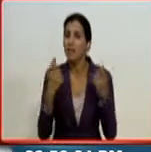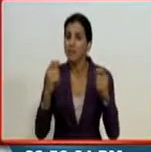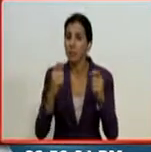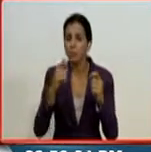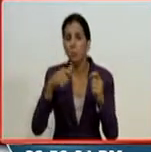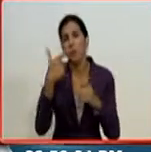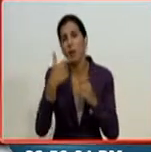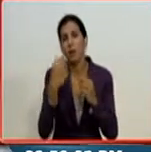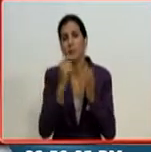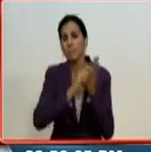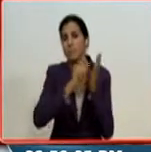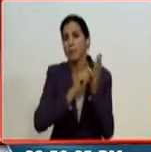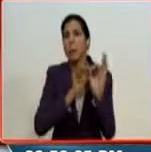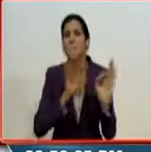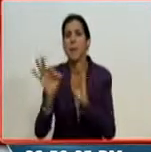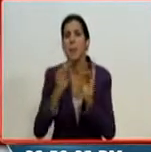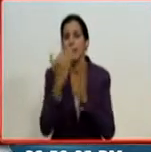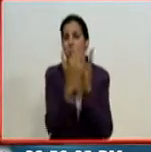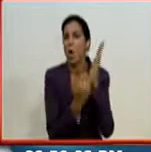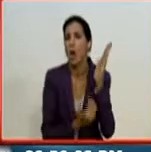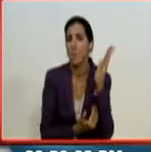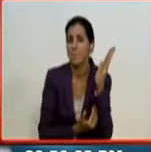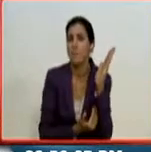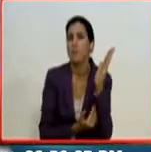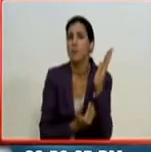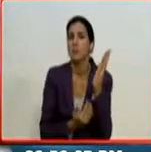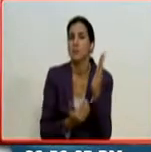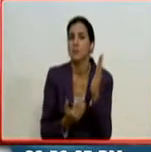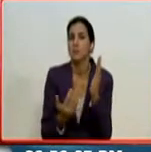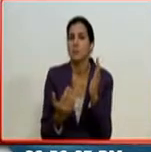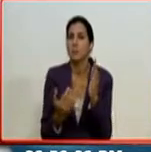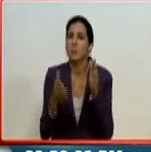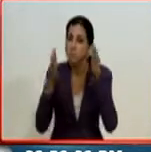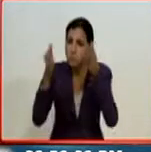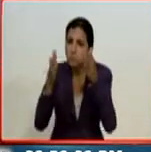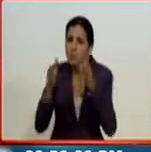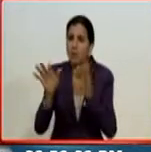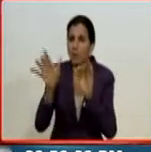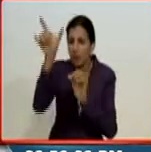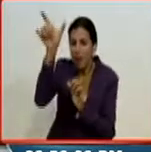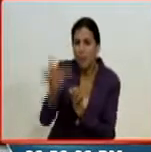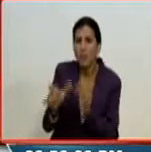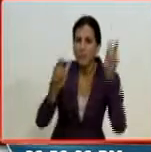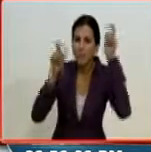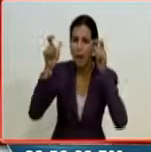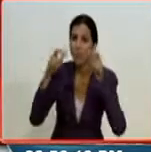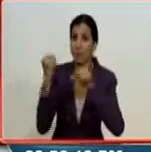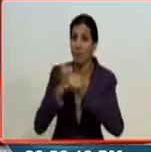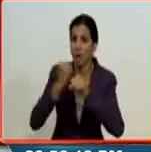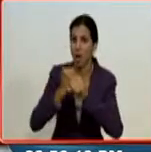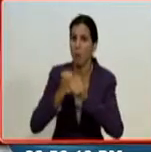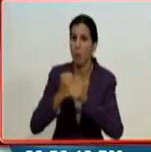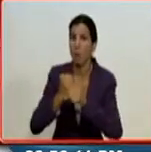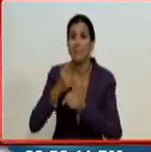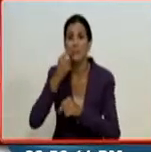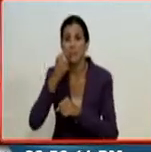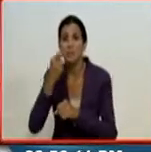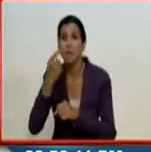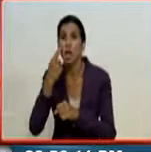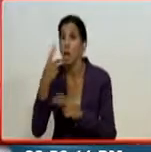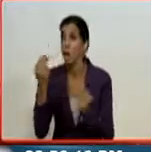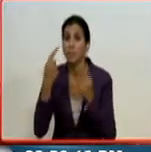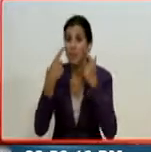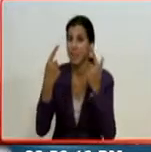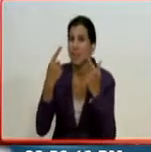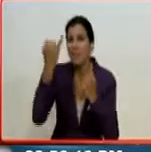programación que trabajara la figura del comandante Chávez y su legado, tanto material como inmaterial, en este caso, sobre